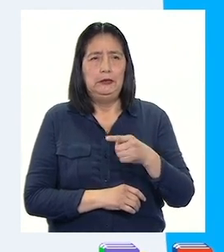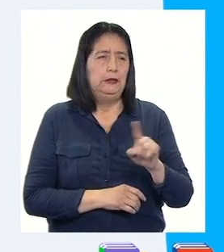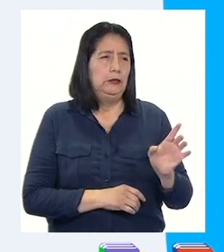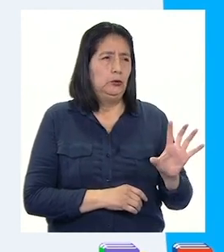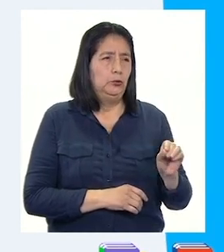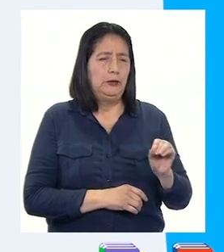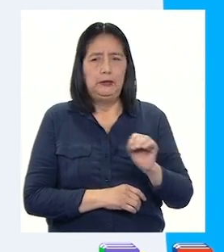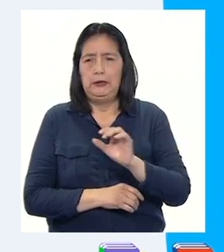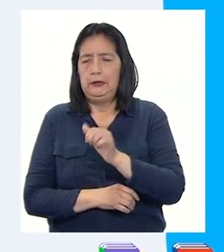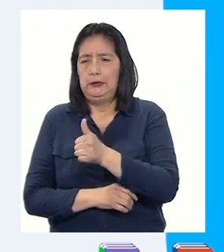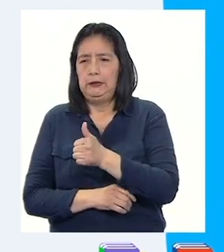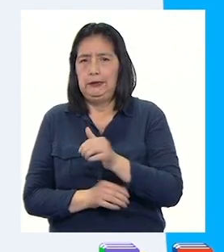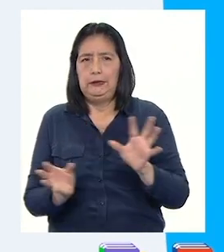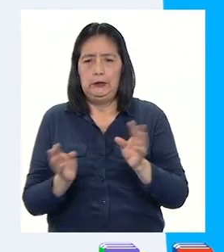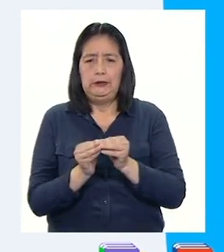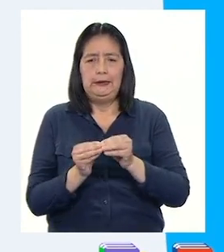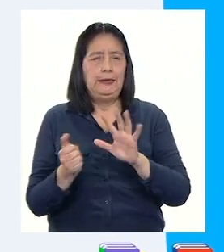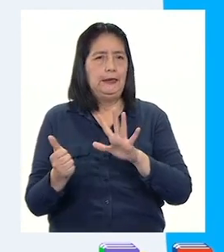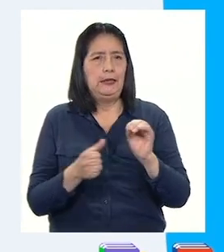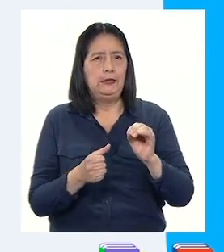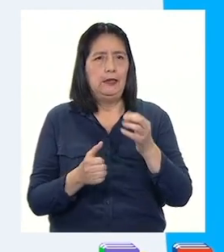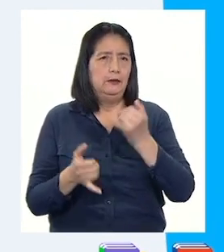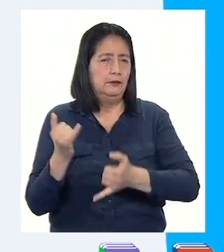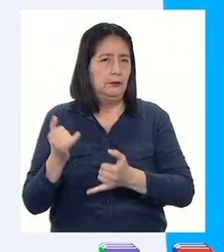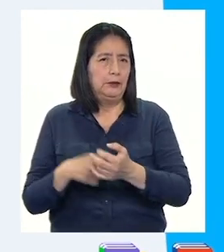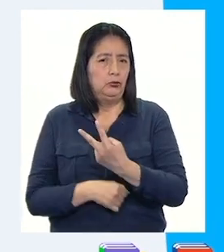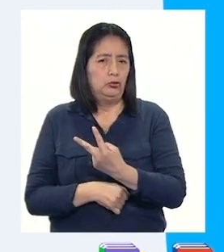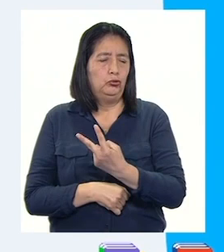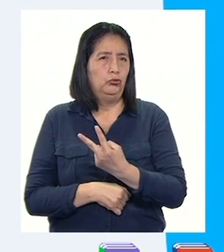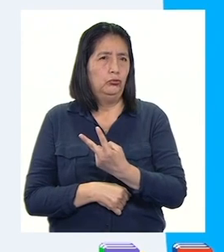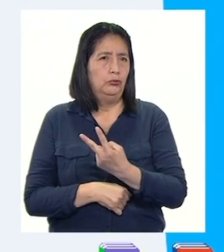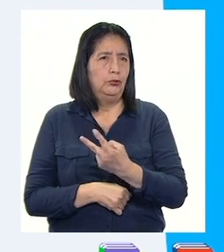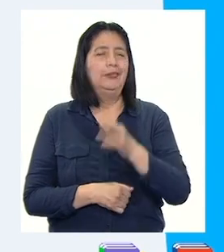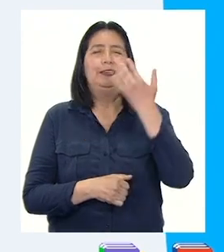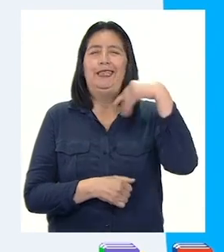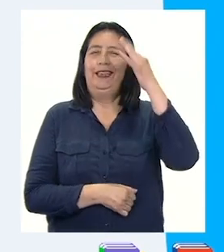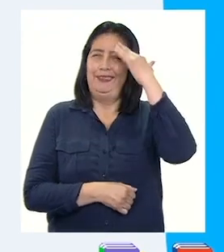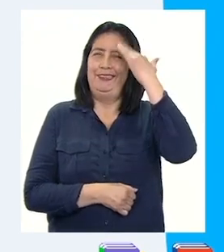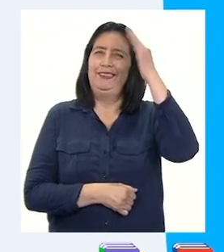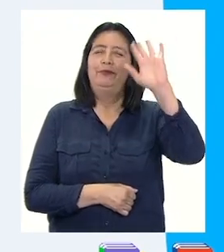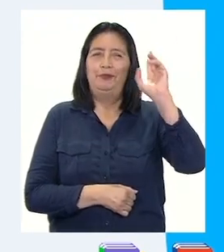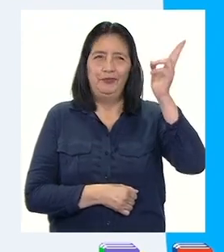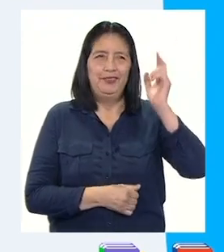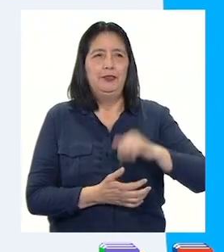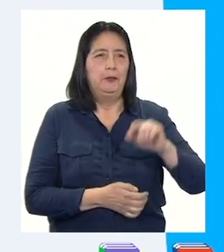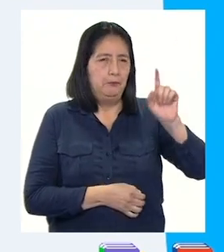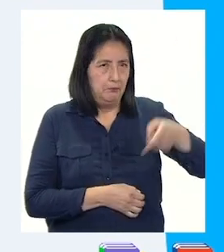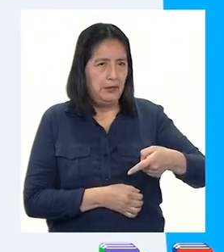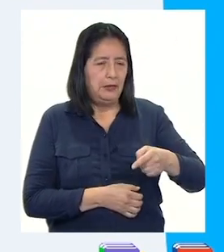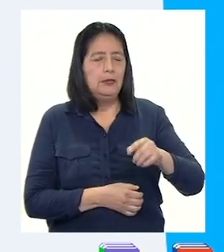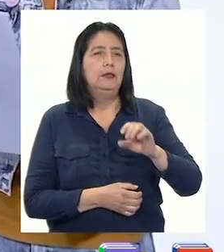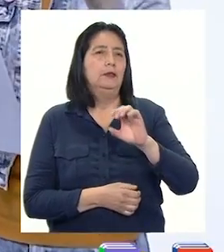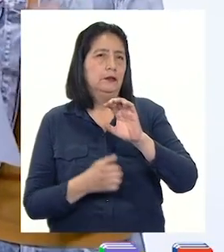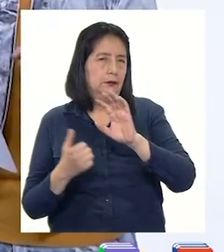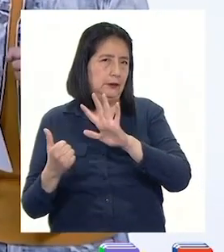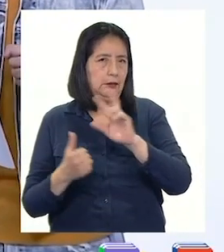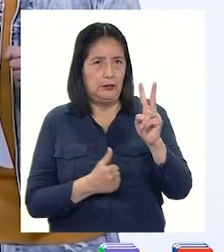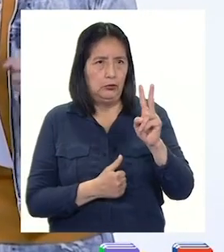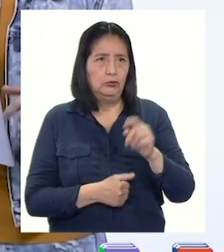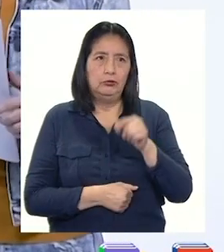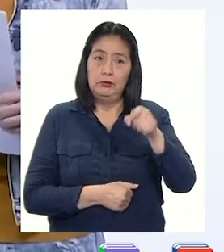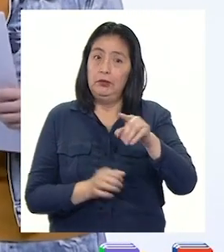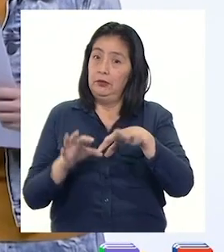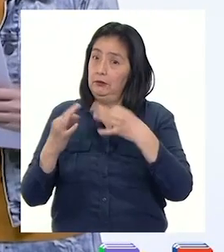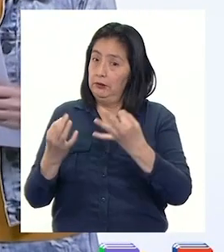10, lo cual nos da 60. Y finalmente, un 2. Ya lo tengo, profesor. 1062.